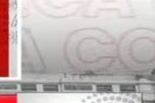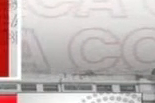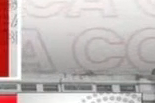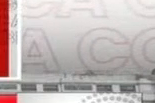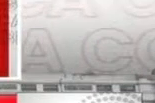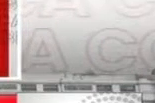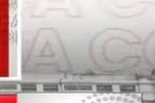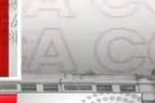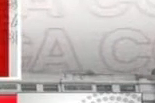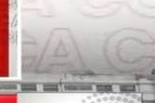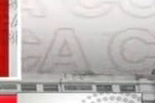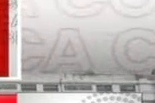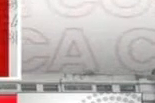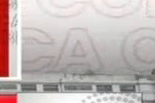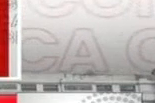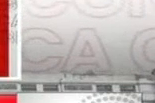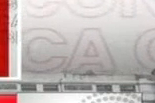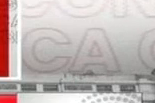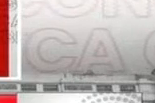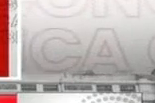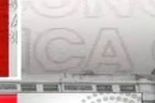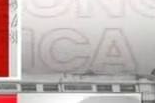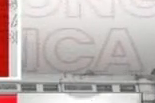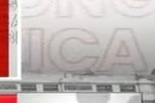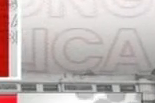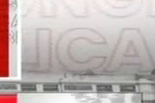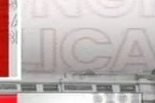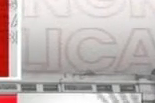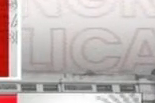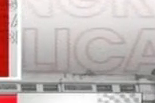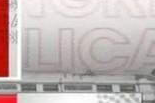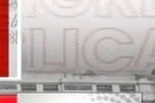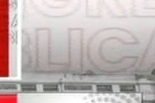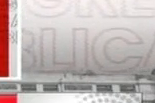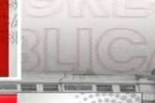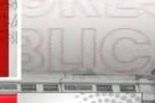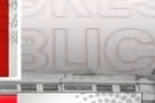dedican exclusivamente a la agricultura.